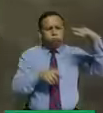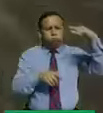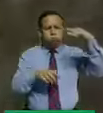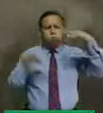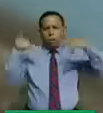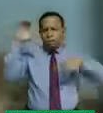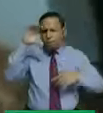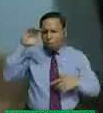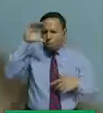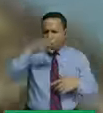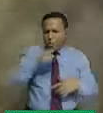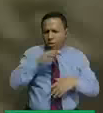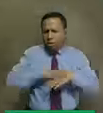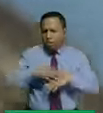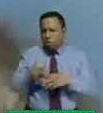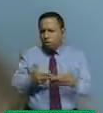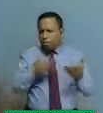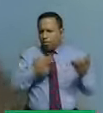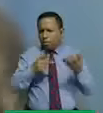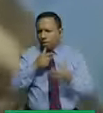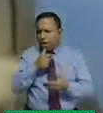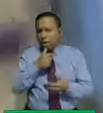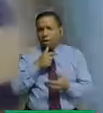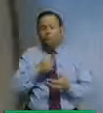el atacante.